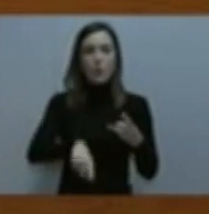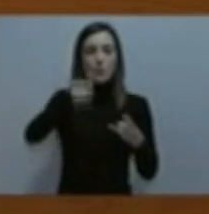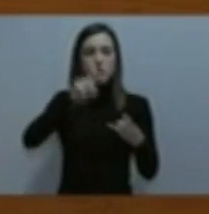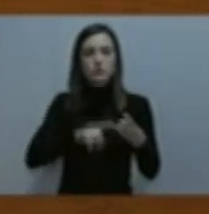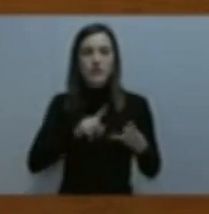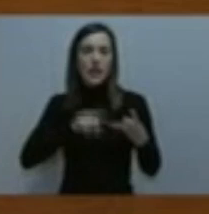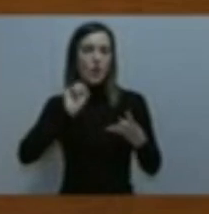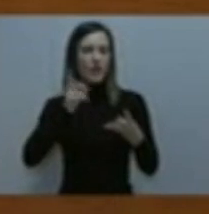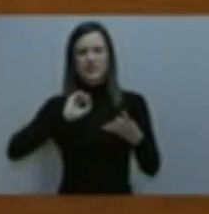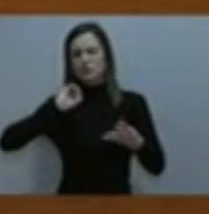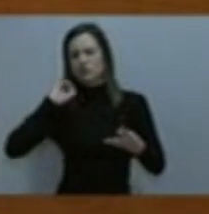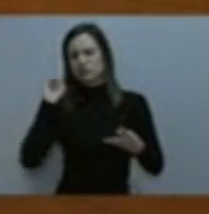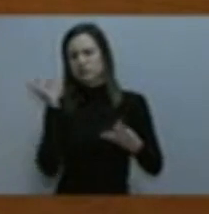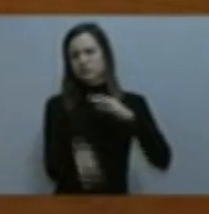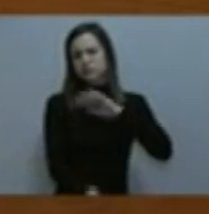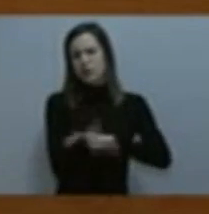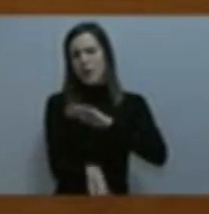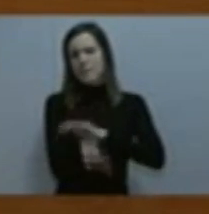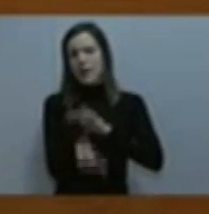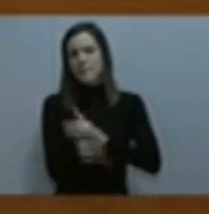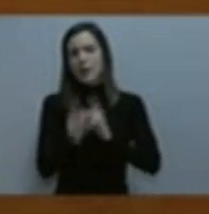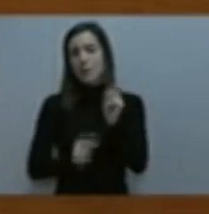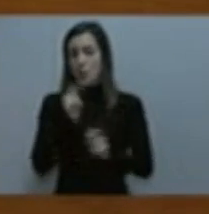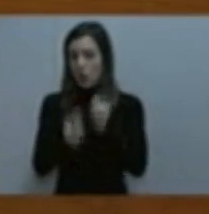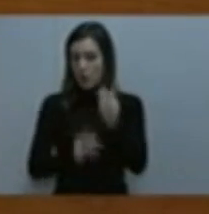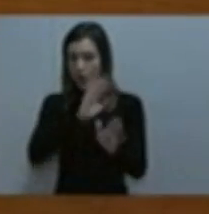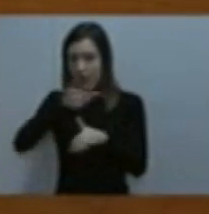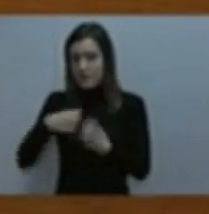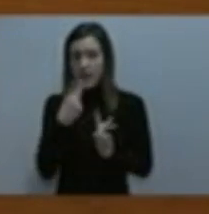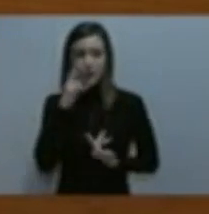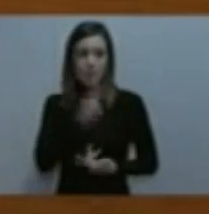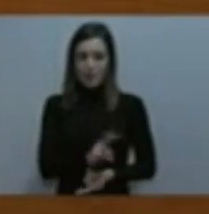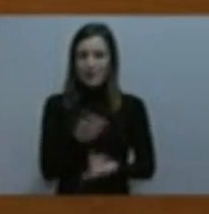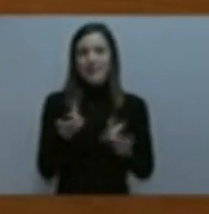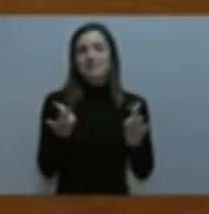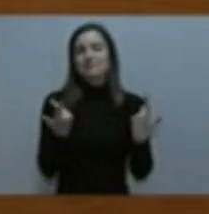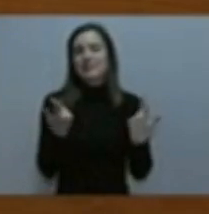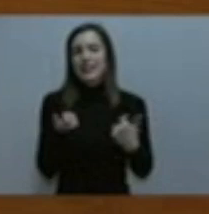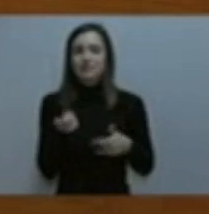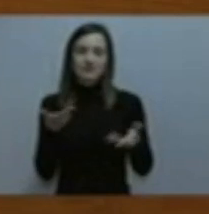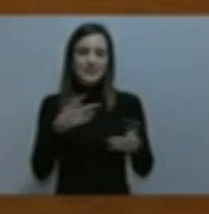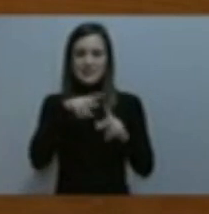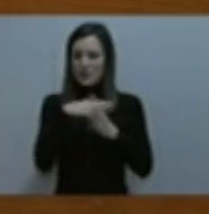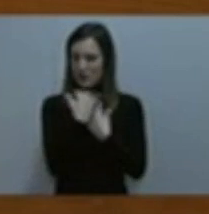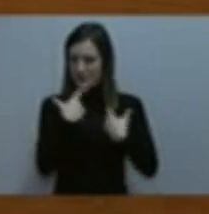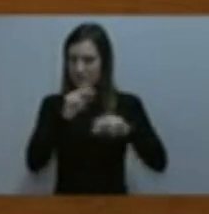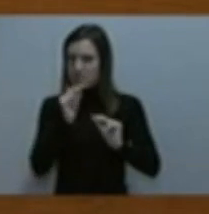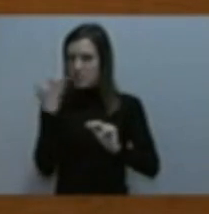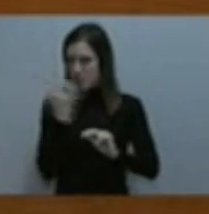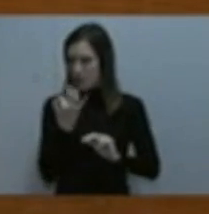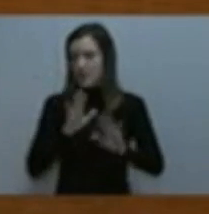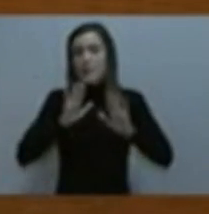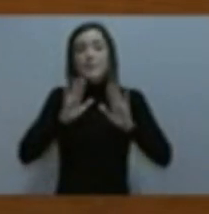casos que van saliendo poco a poco y evidencian que el chollo se les termina. Pero como para